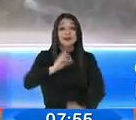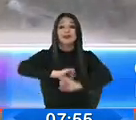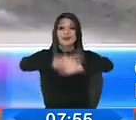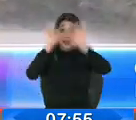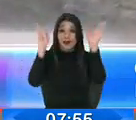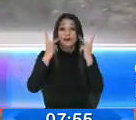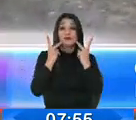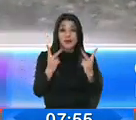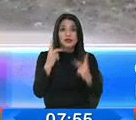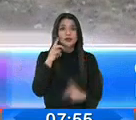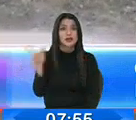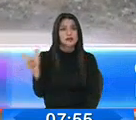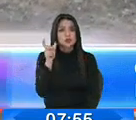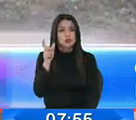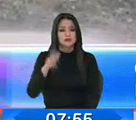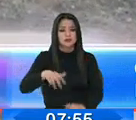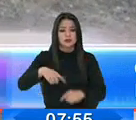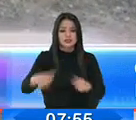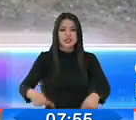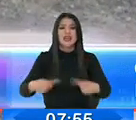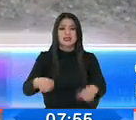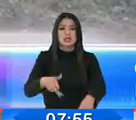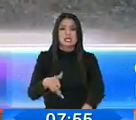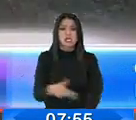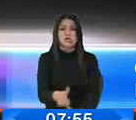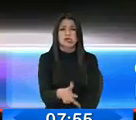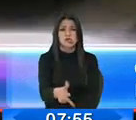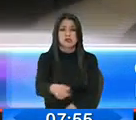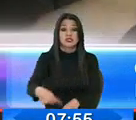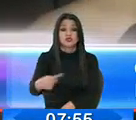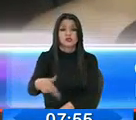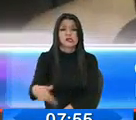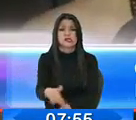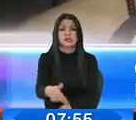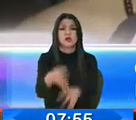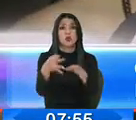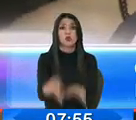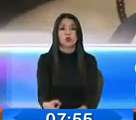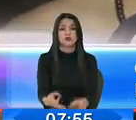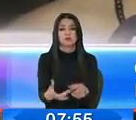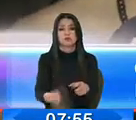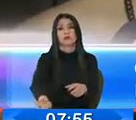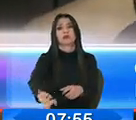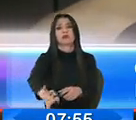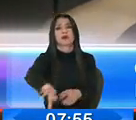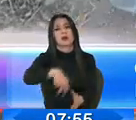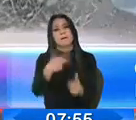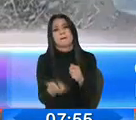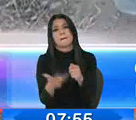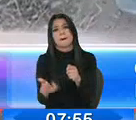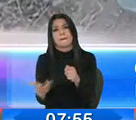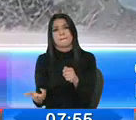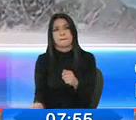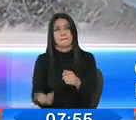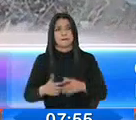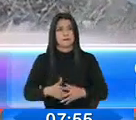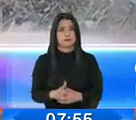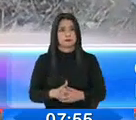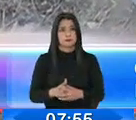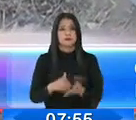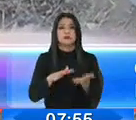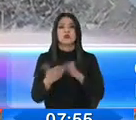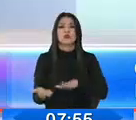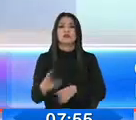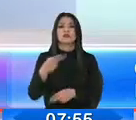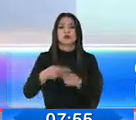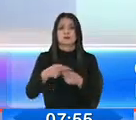sonaron las llantas con el pavimento al momento que se desprendió y se fue por el barranco. Los fallecidos fueron